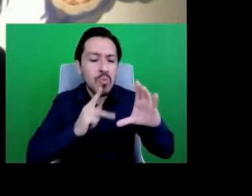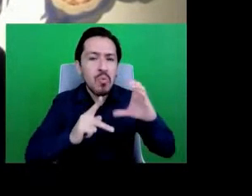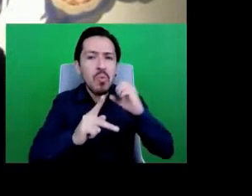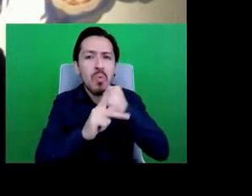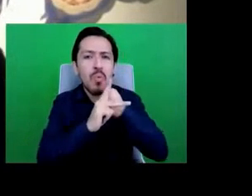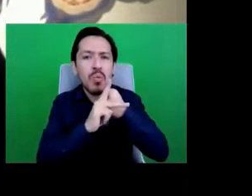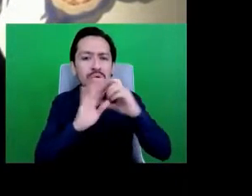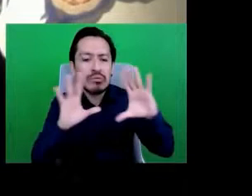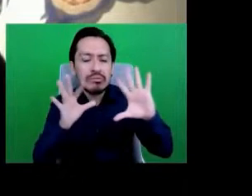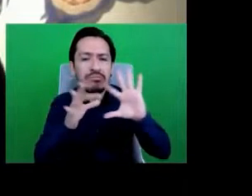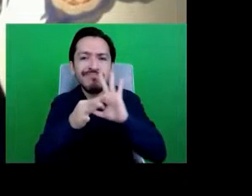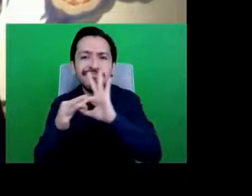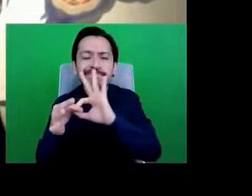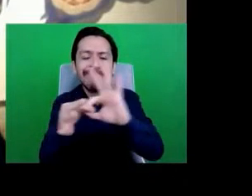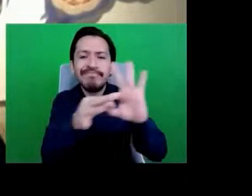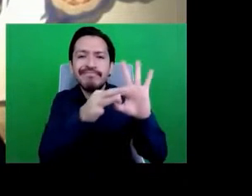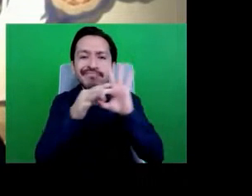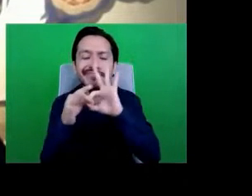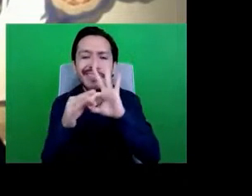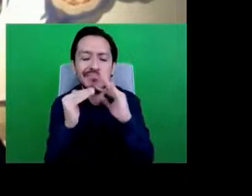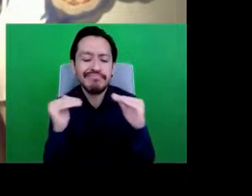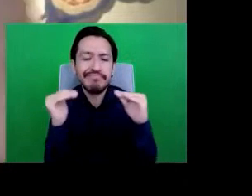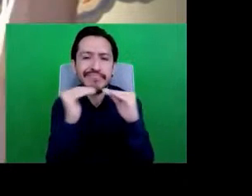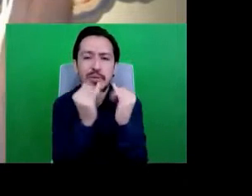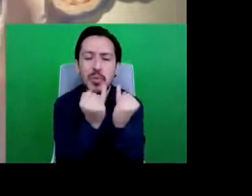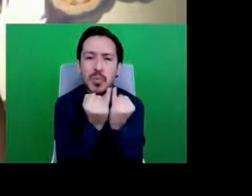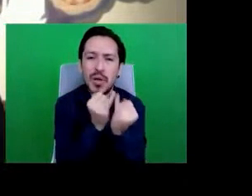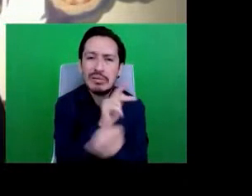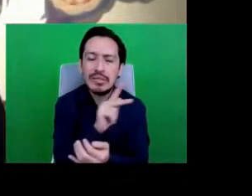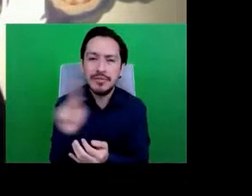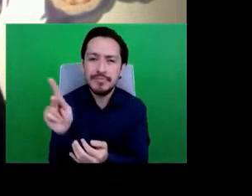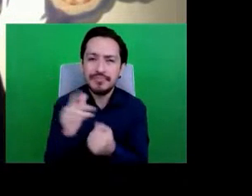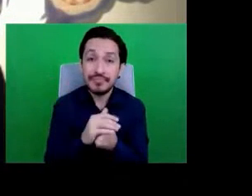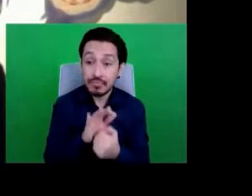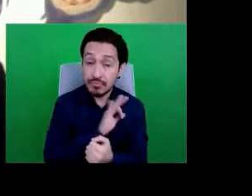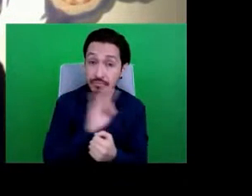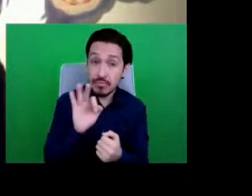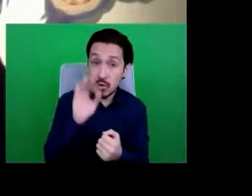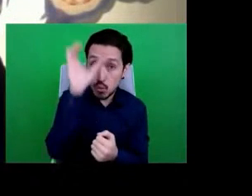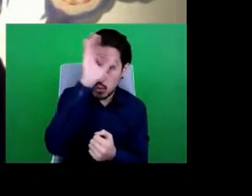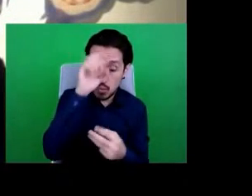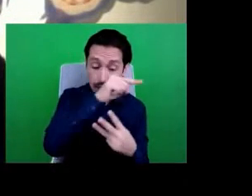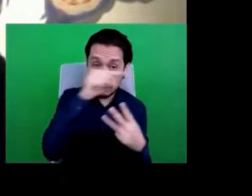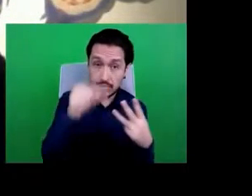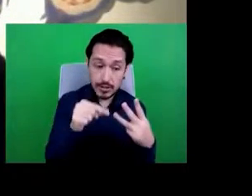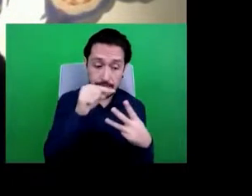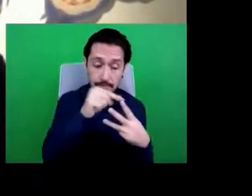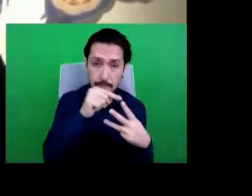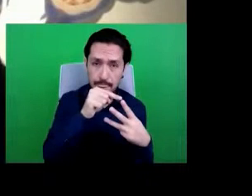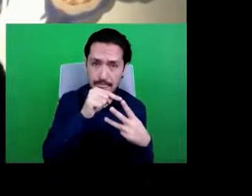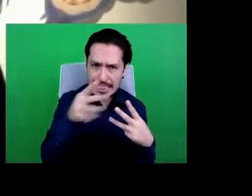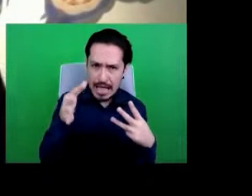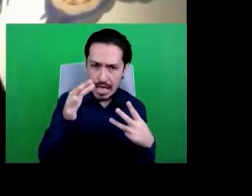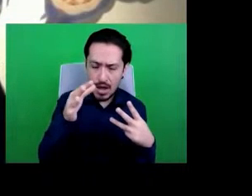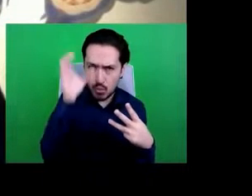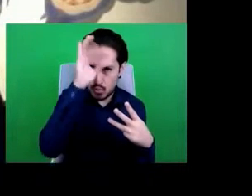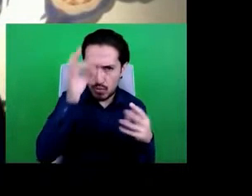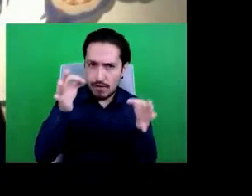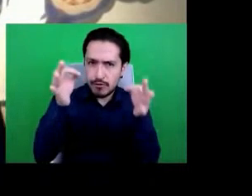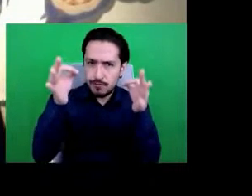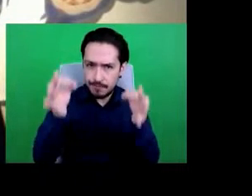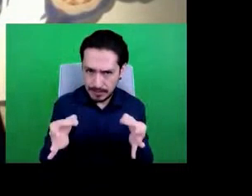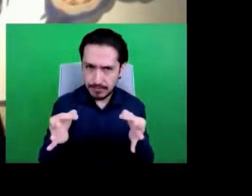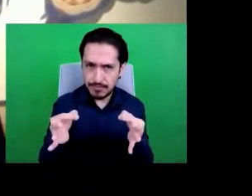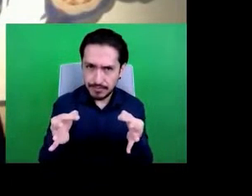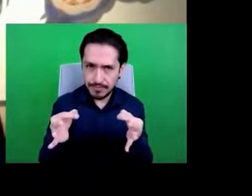la actualidad. Podríamos decir que hay tres diferentes tipos de cultura. Lo que llamamos la cultura oficial, que muchas